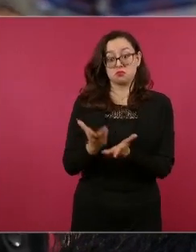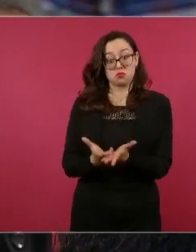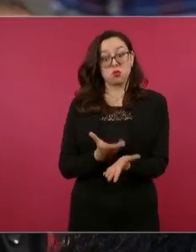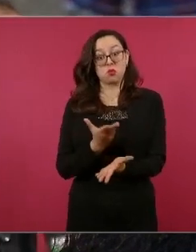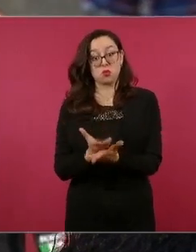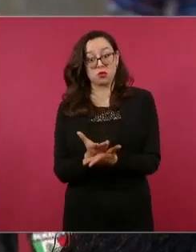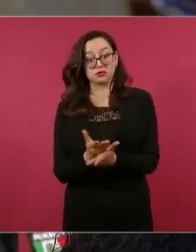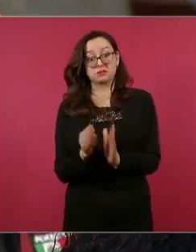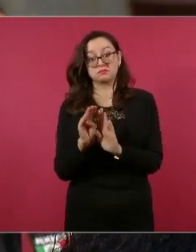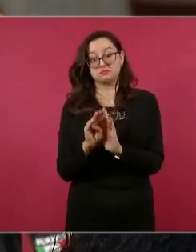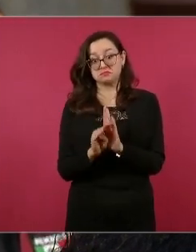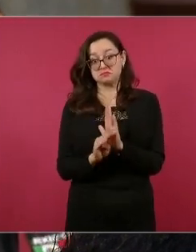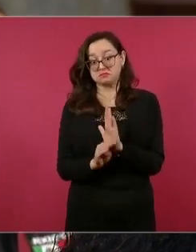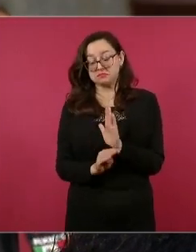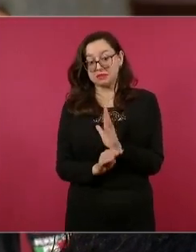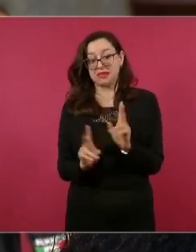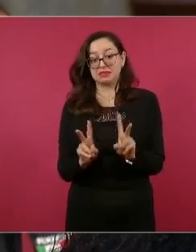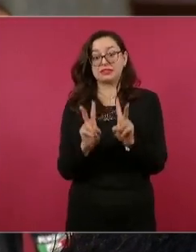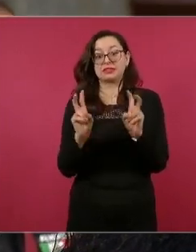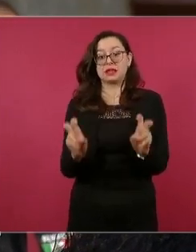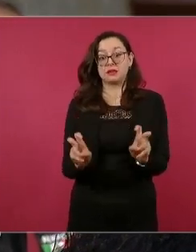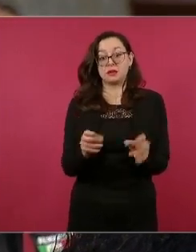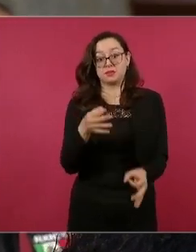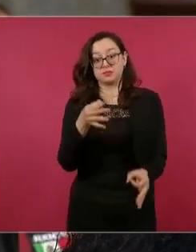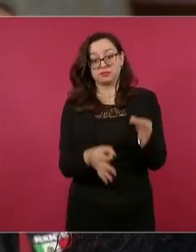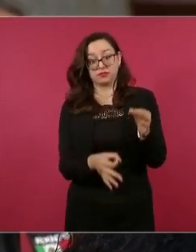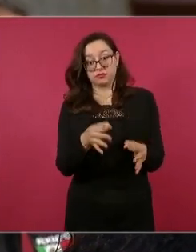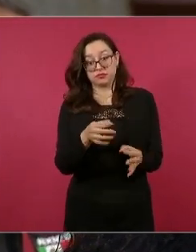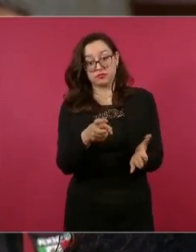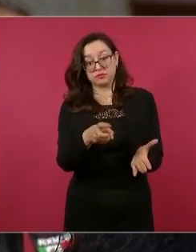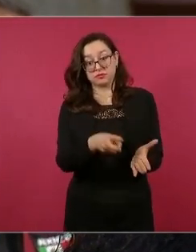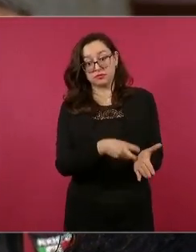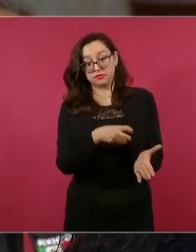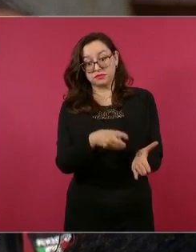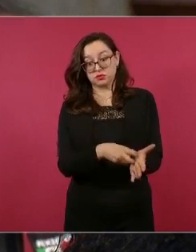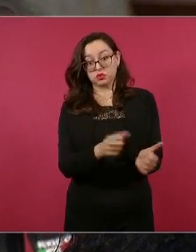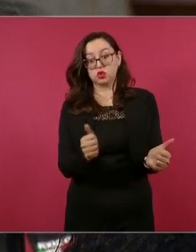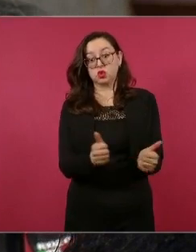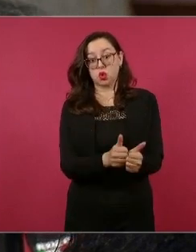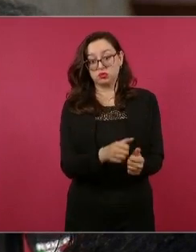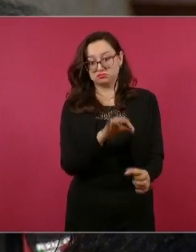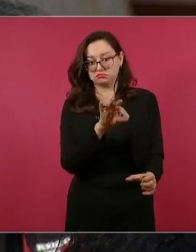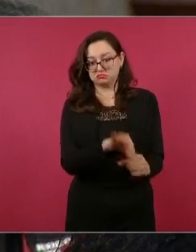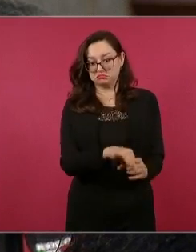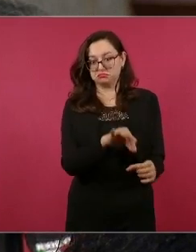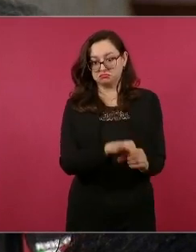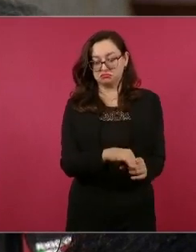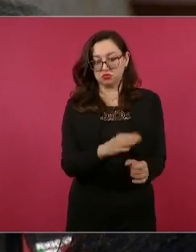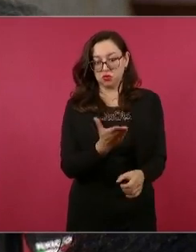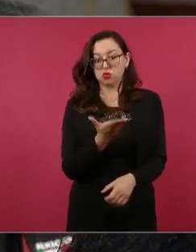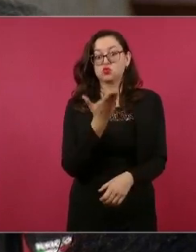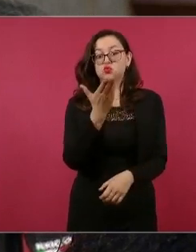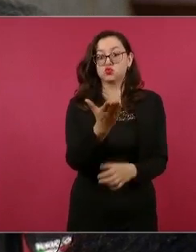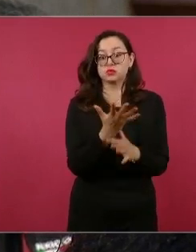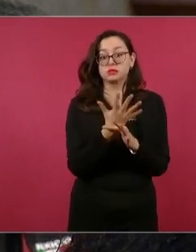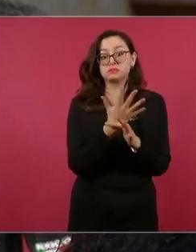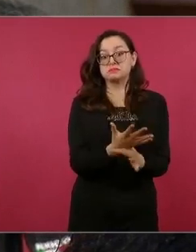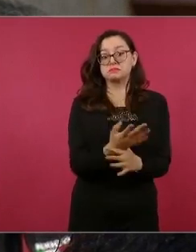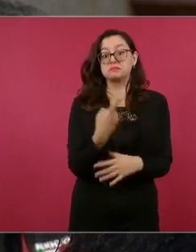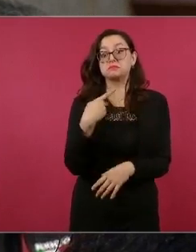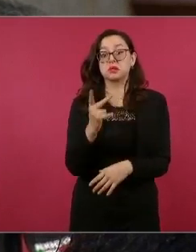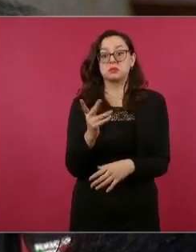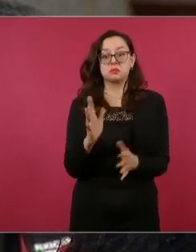reforma judicial. Usted insiste en que sea la elección de los jueces, magistrados, ministros. ¿Cuánto costaría, más o